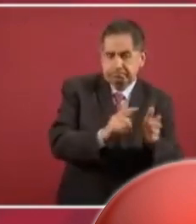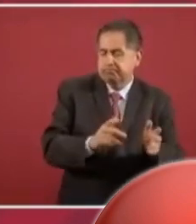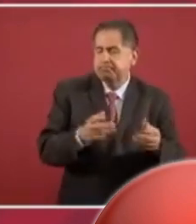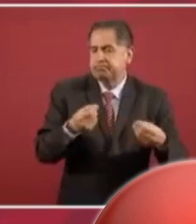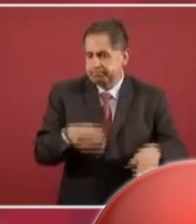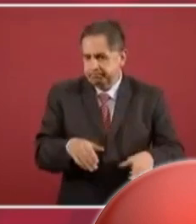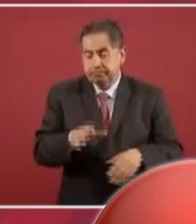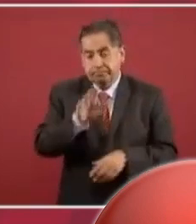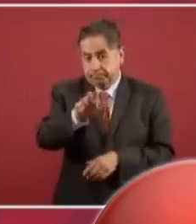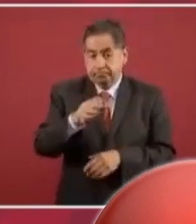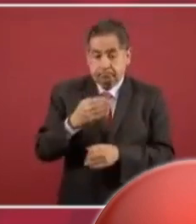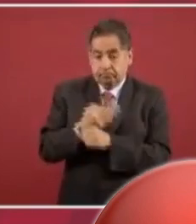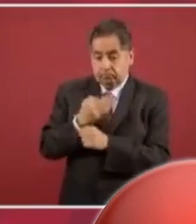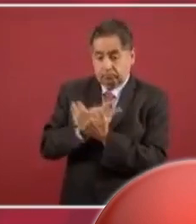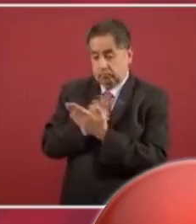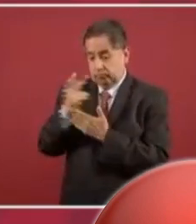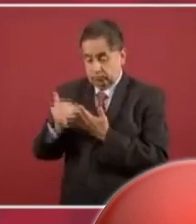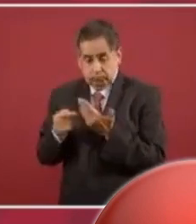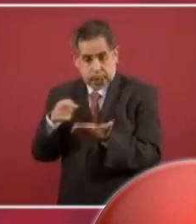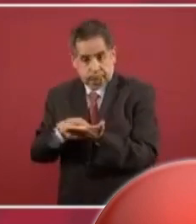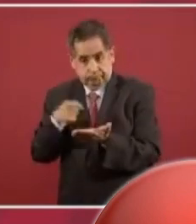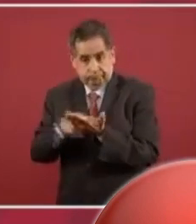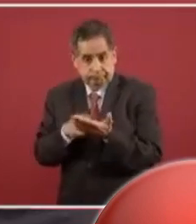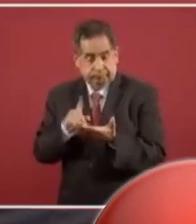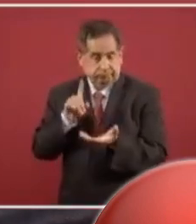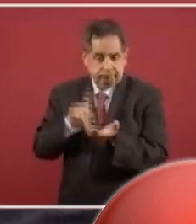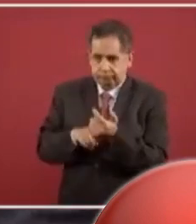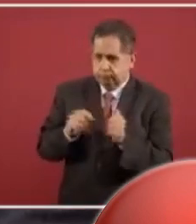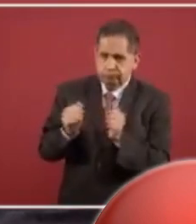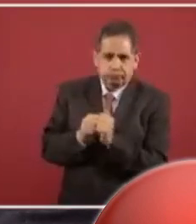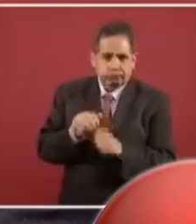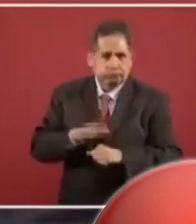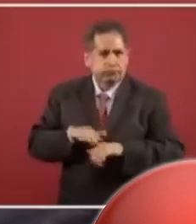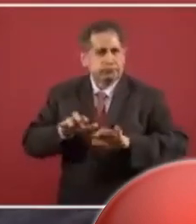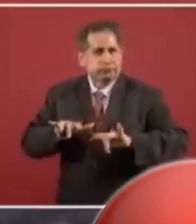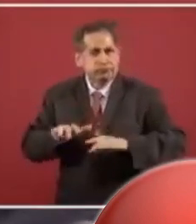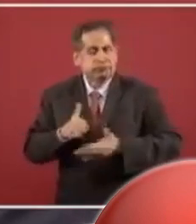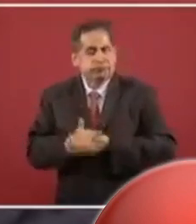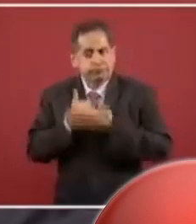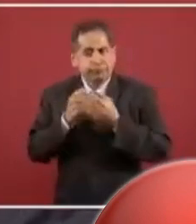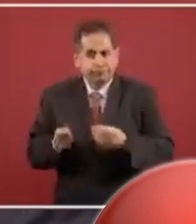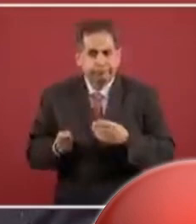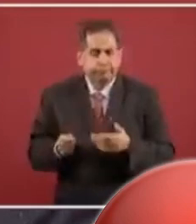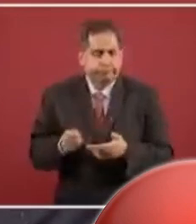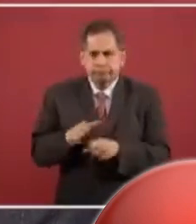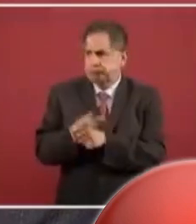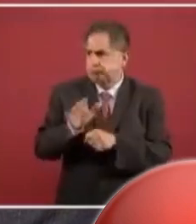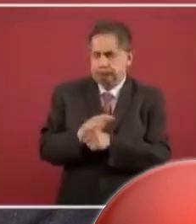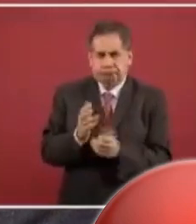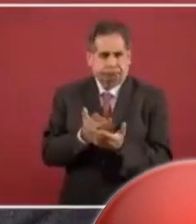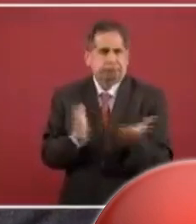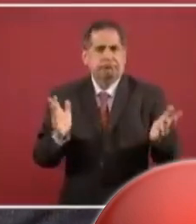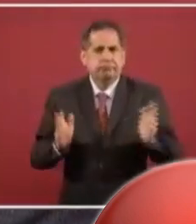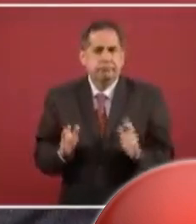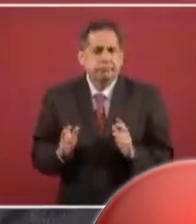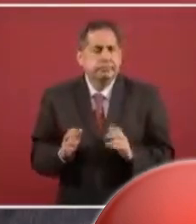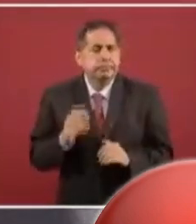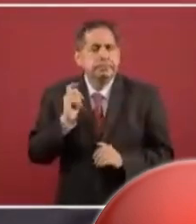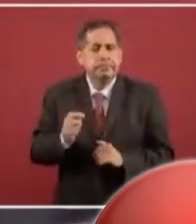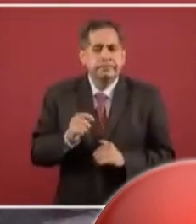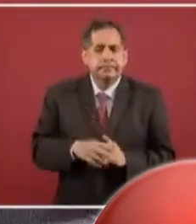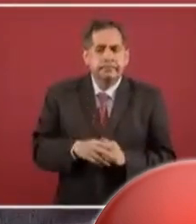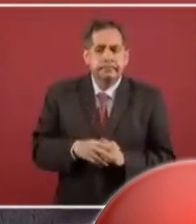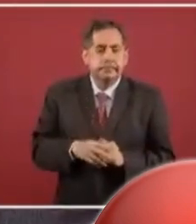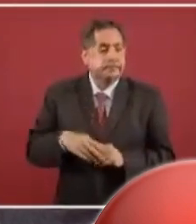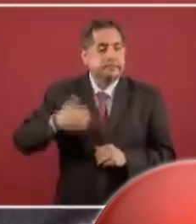el programa piloto con la herramienta tecnológica que se tiene, que está al alcance de todos,